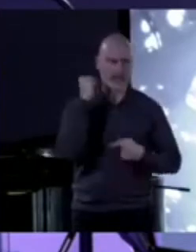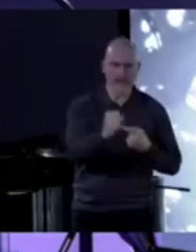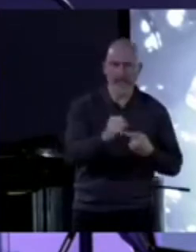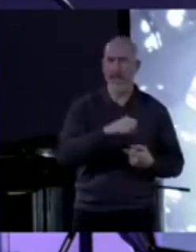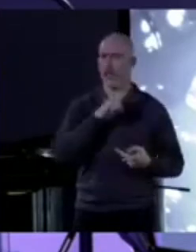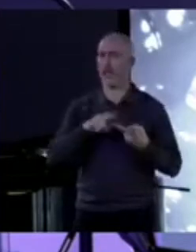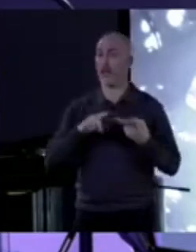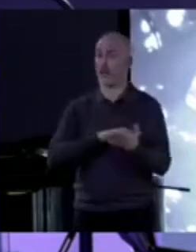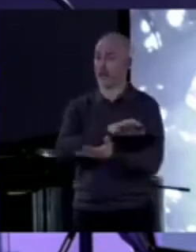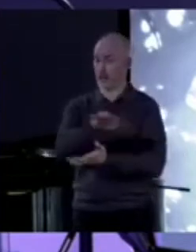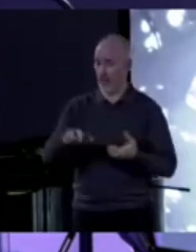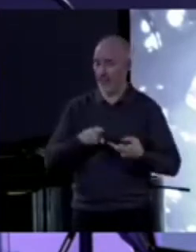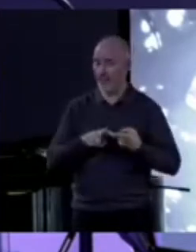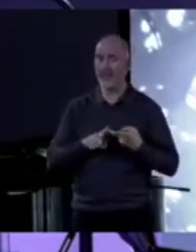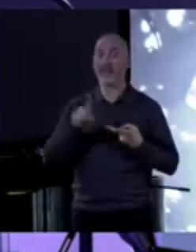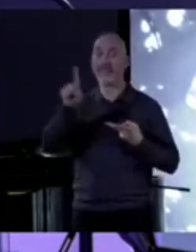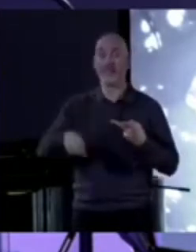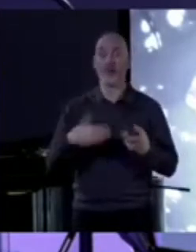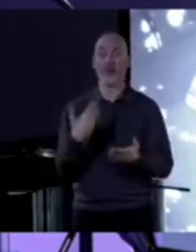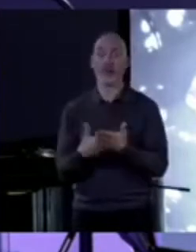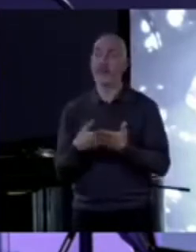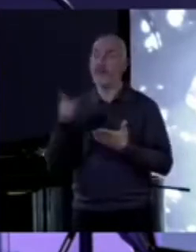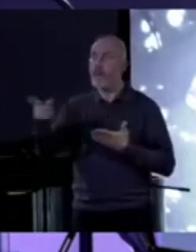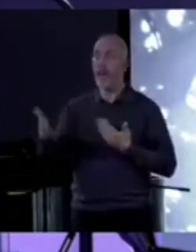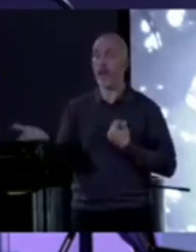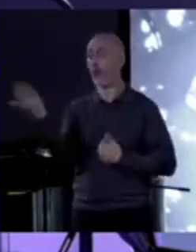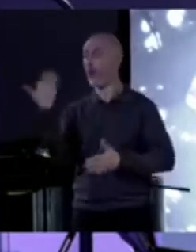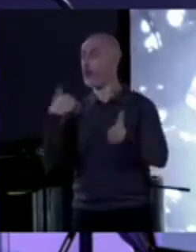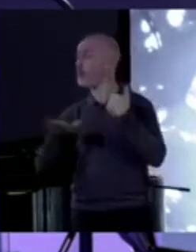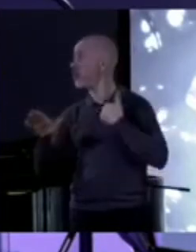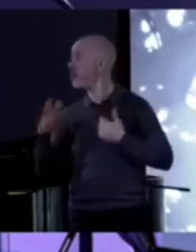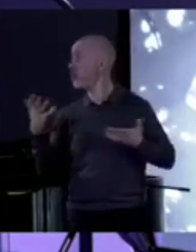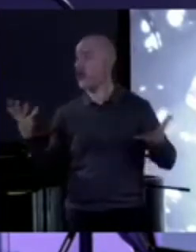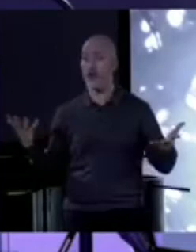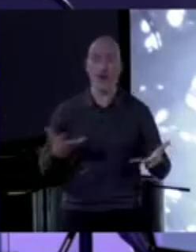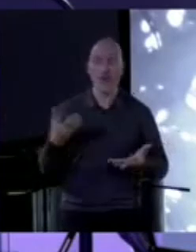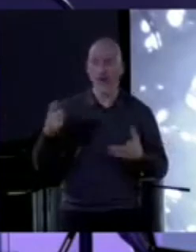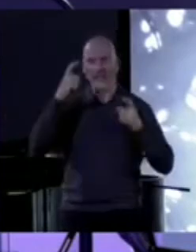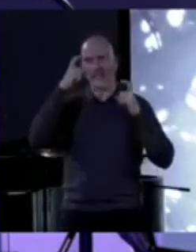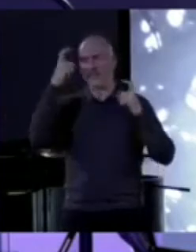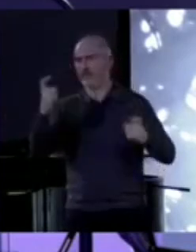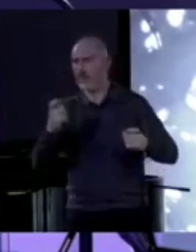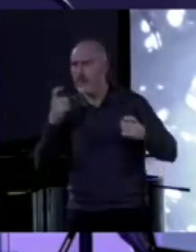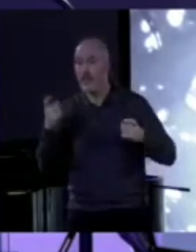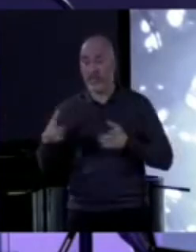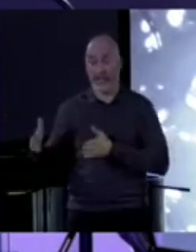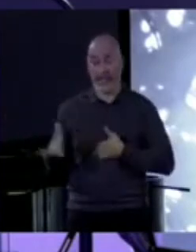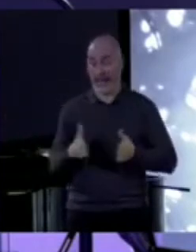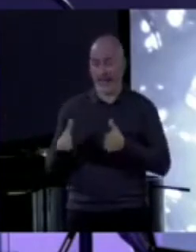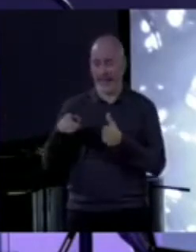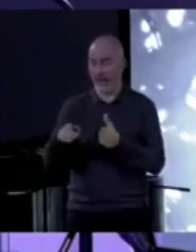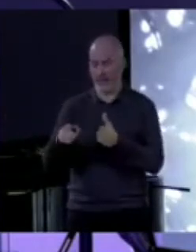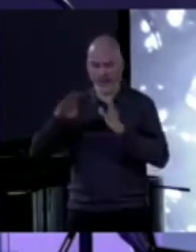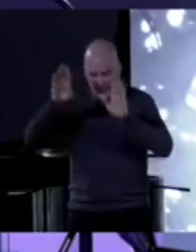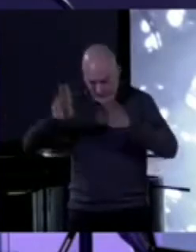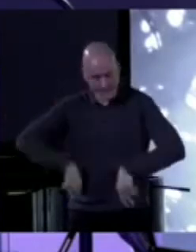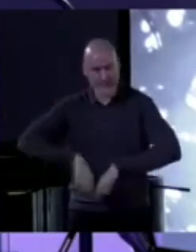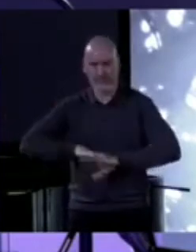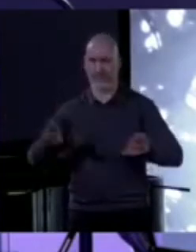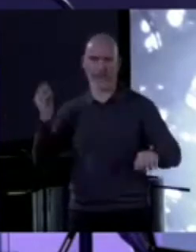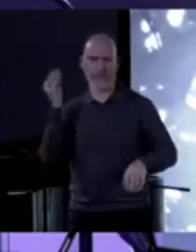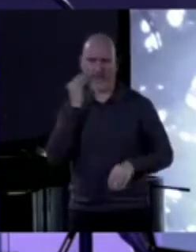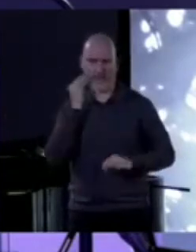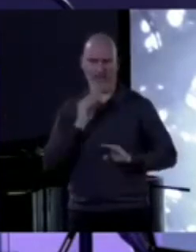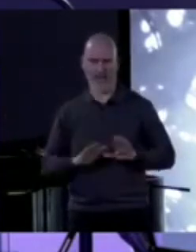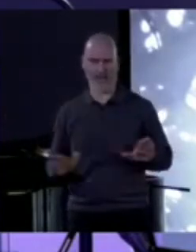es violencia y para justificarse no le queda otra alternativa que esforzarse en un camino que es mentir.